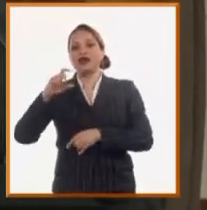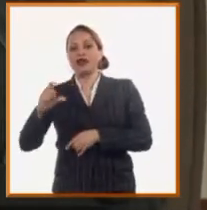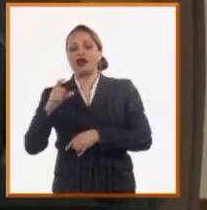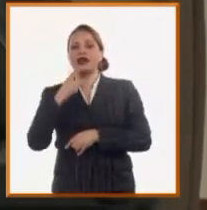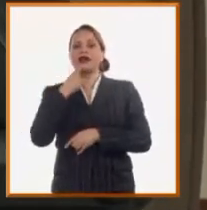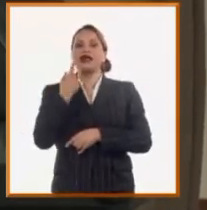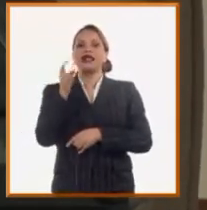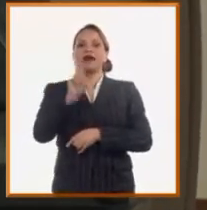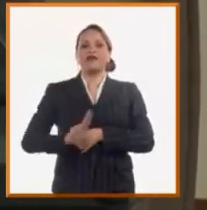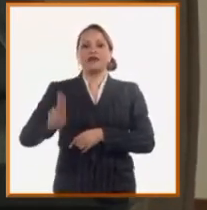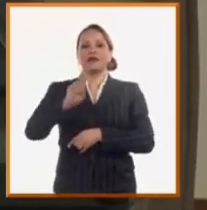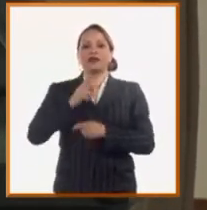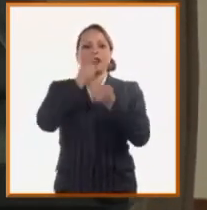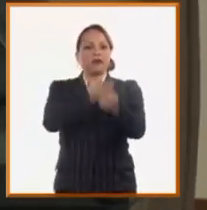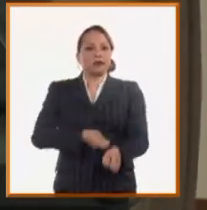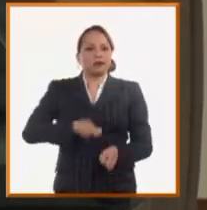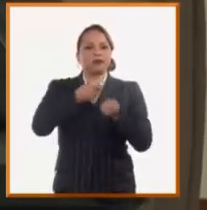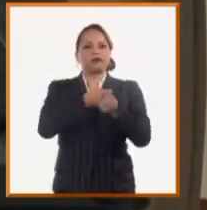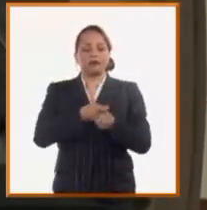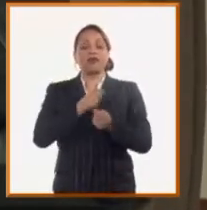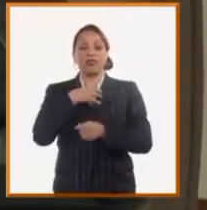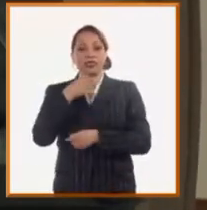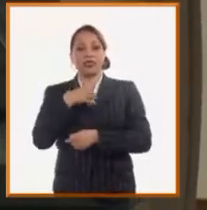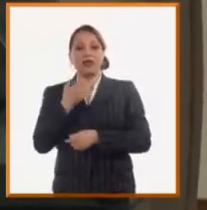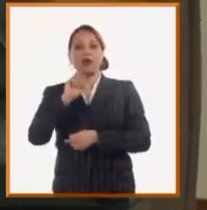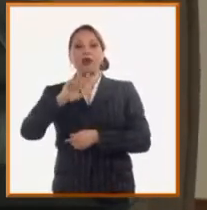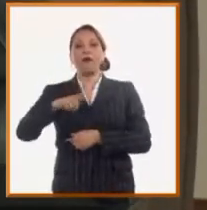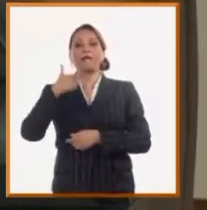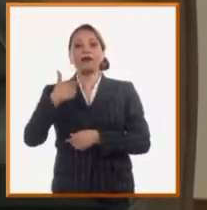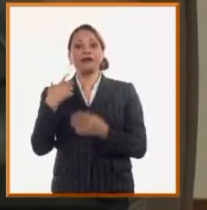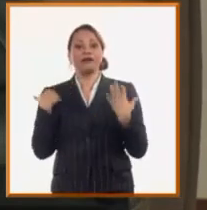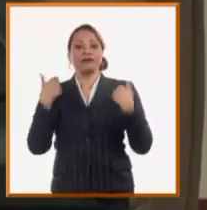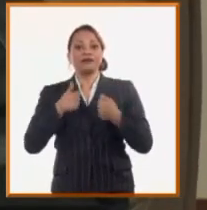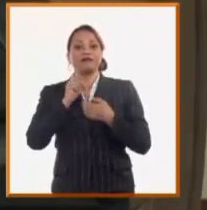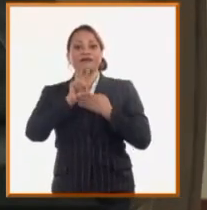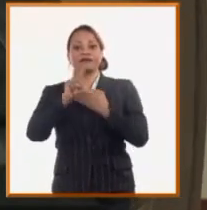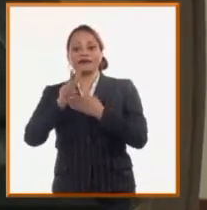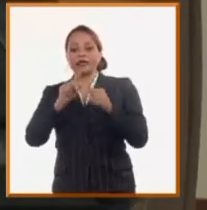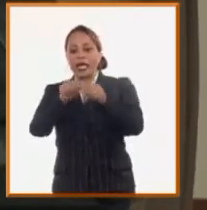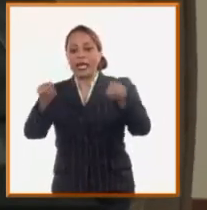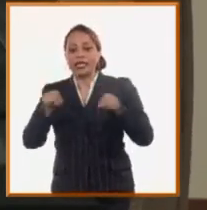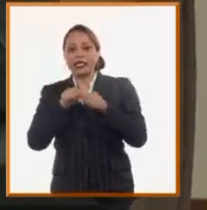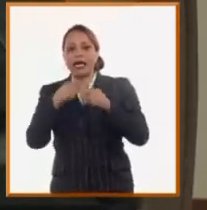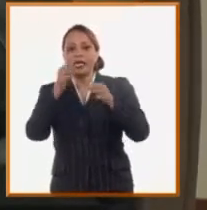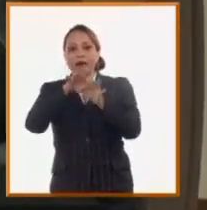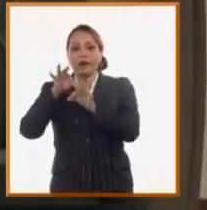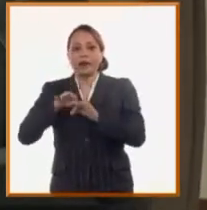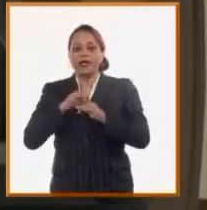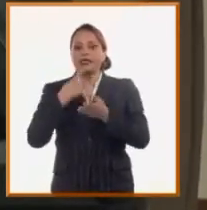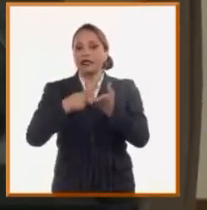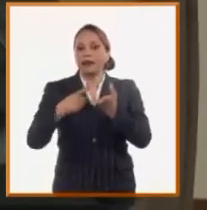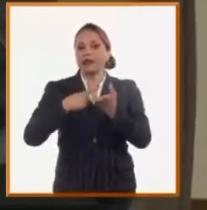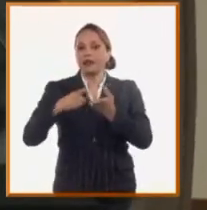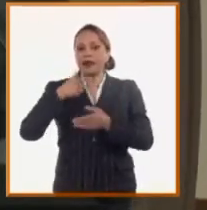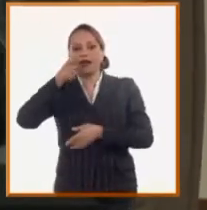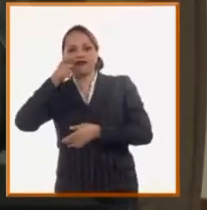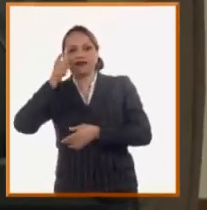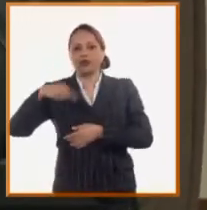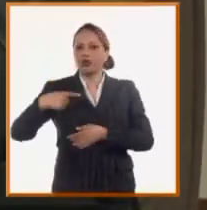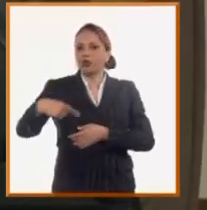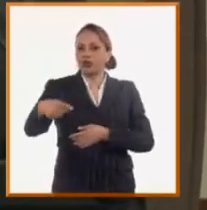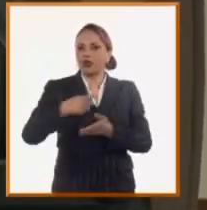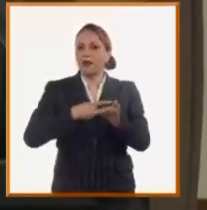Agropecuaria, tiene un vicerrector que le visita las áreas y las plantaciones casi toda la semana, o toda la